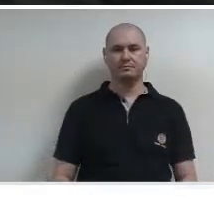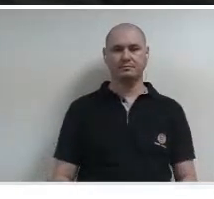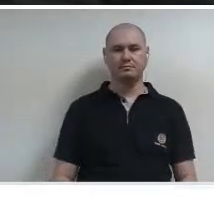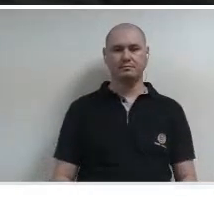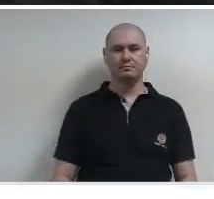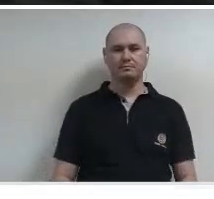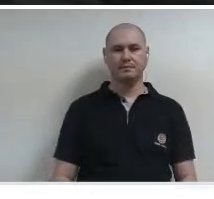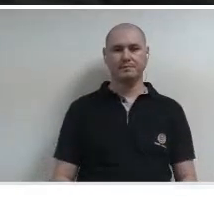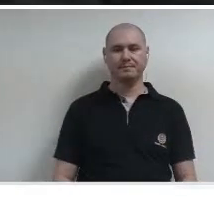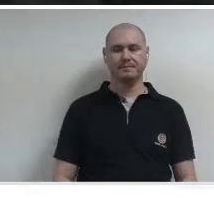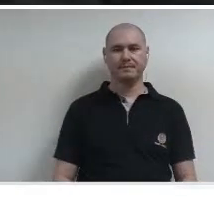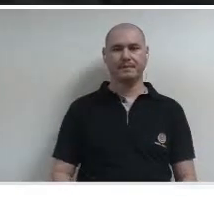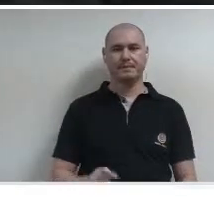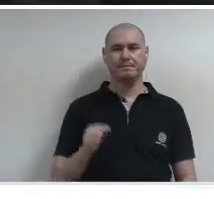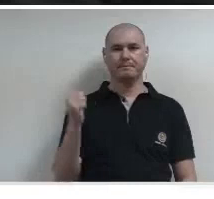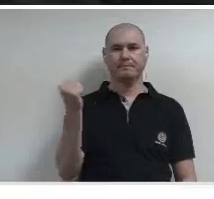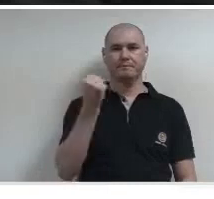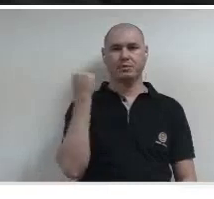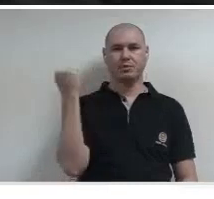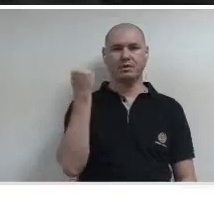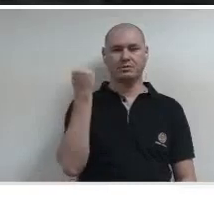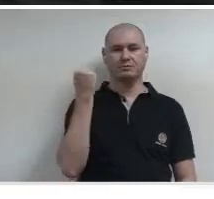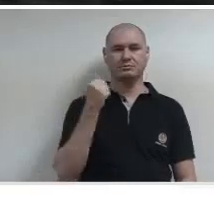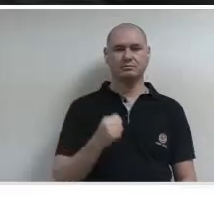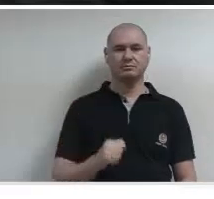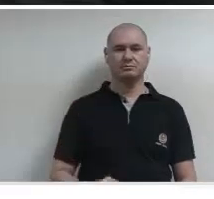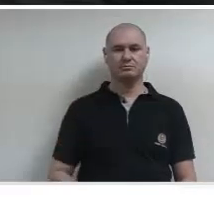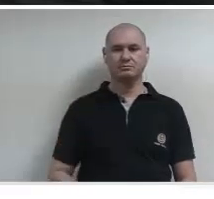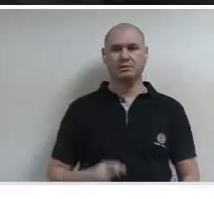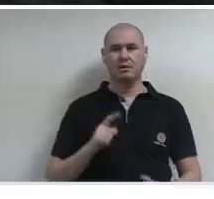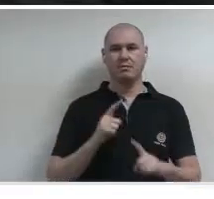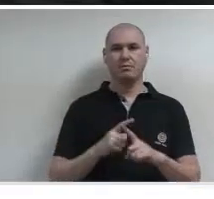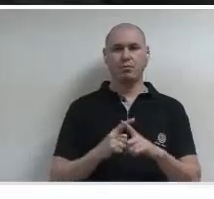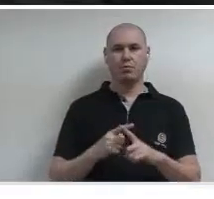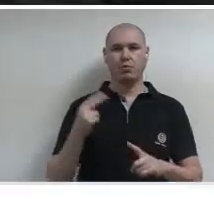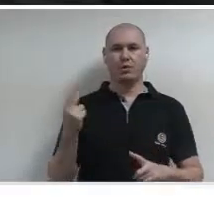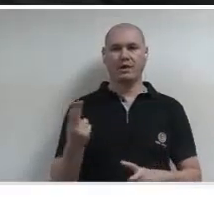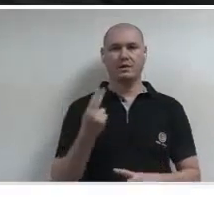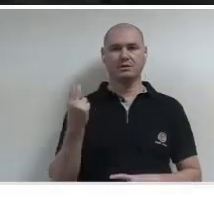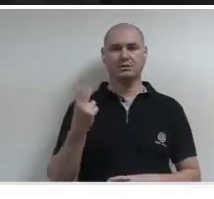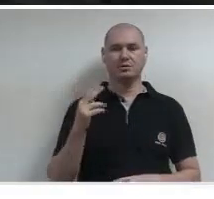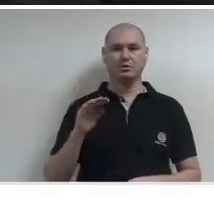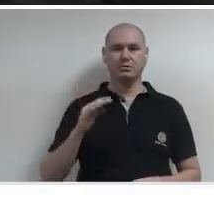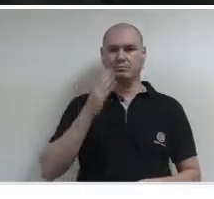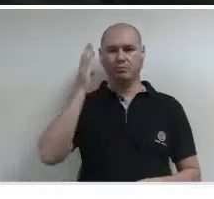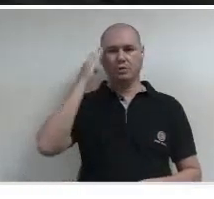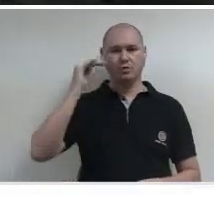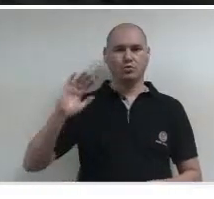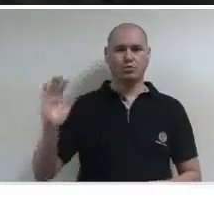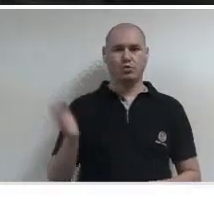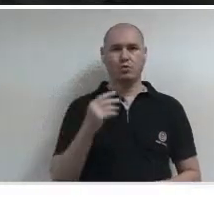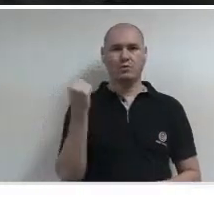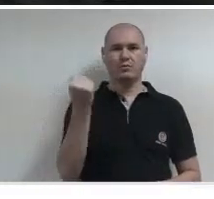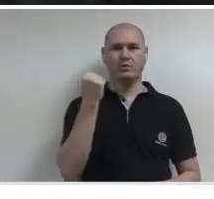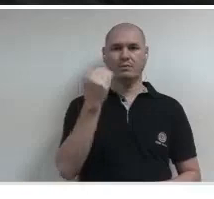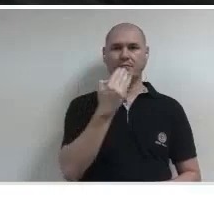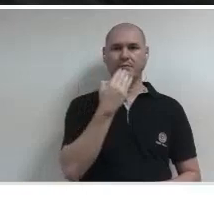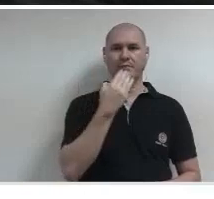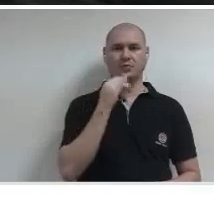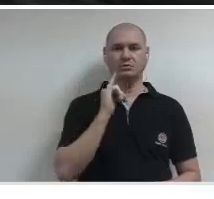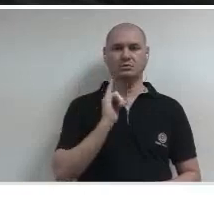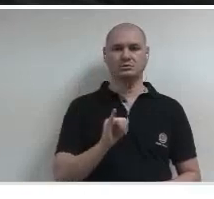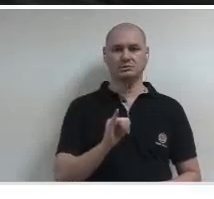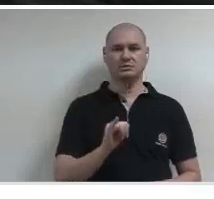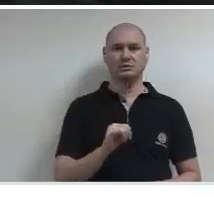Niama niama este maraina con amba erika toa isa pe tenondera teco. Upea pe teco te bebe ahí nabo y ve. Ha